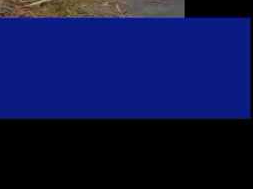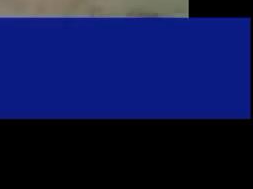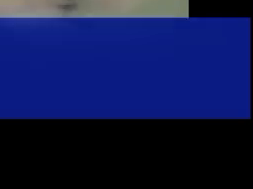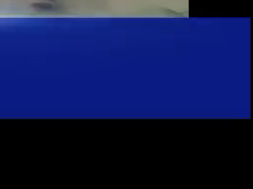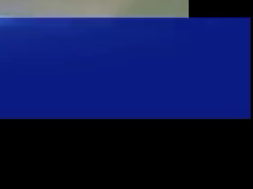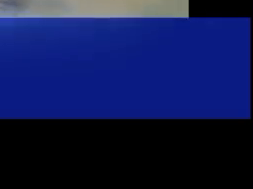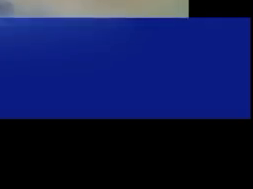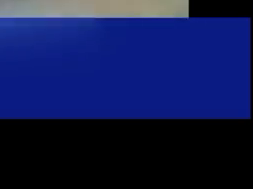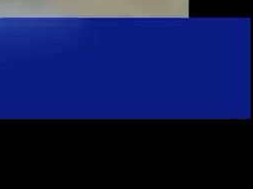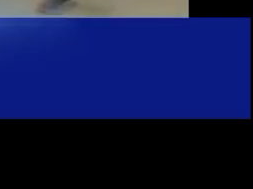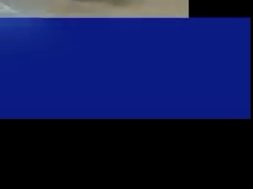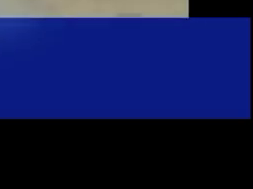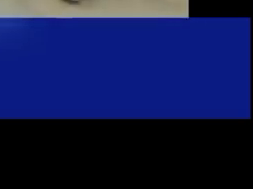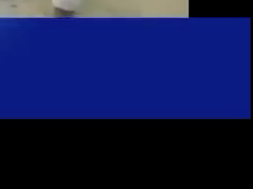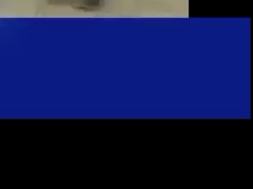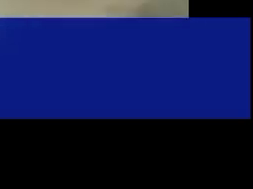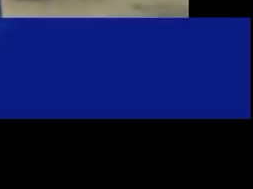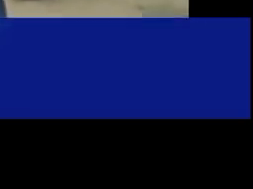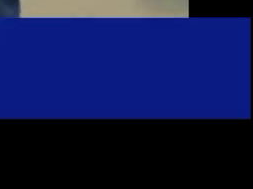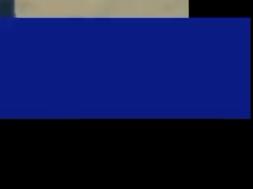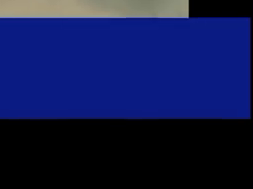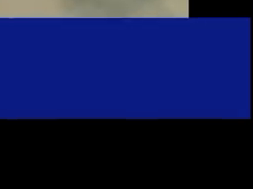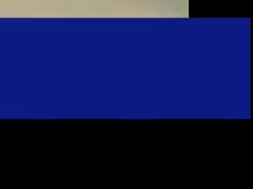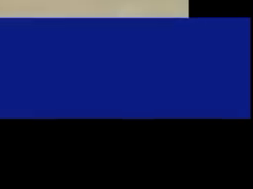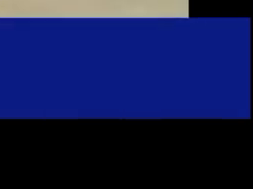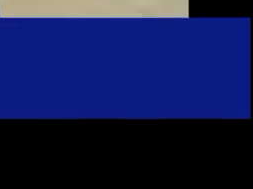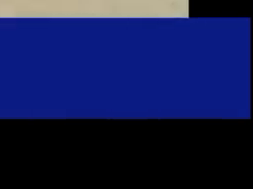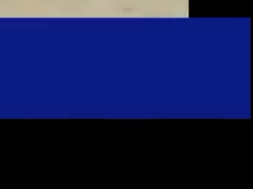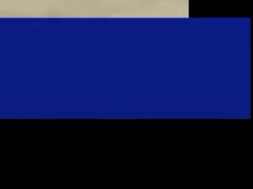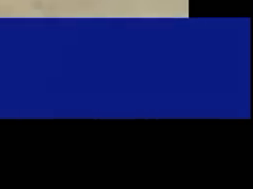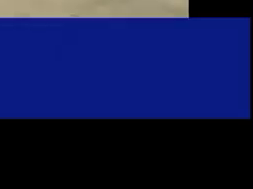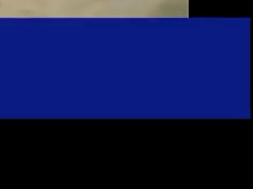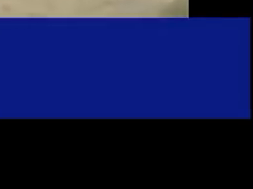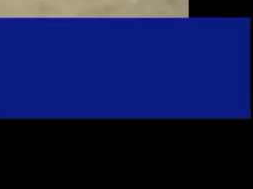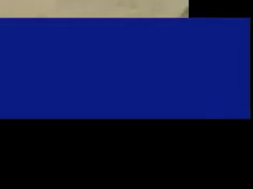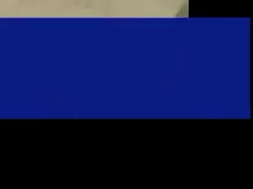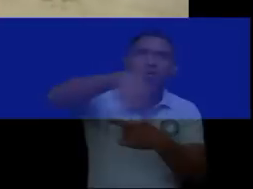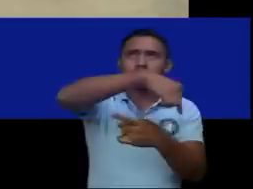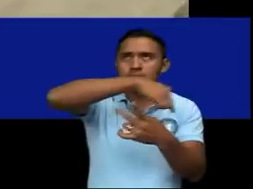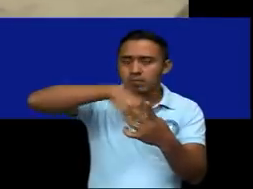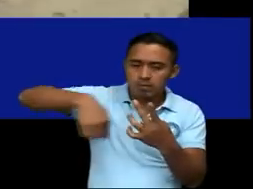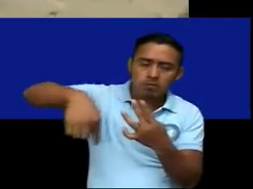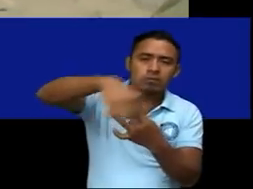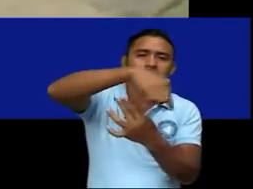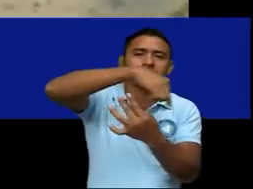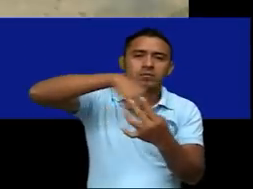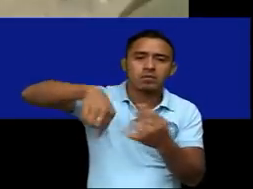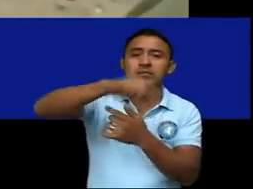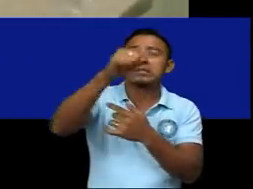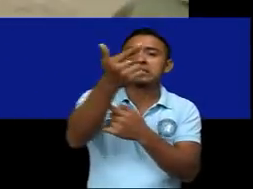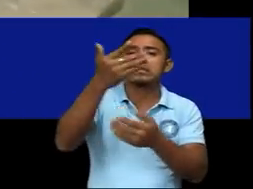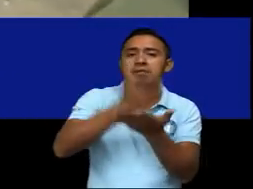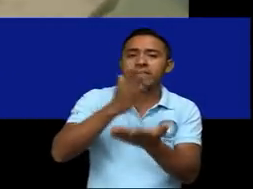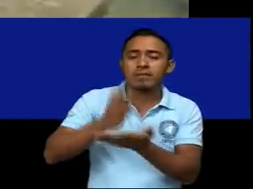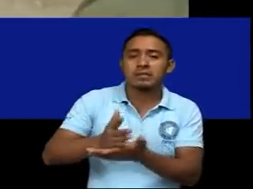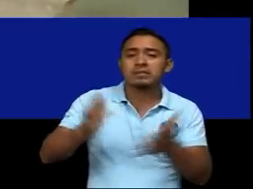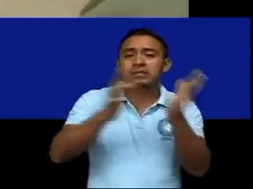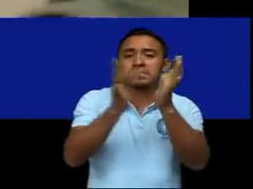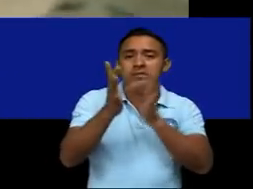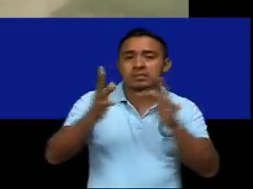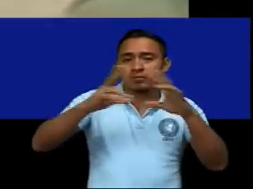Maranata. Esta mañana dieron la séptima y última vuelta de oración proclamando Nicaragua para